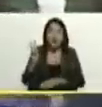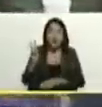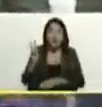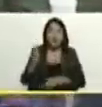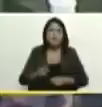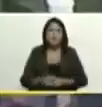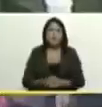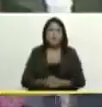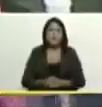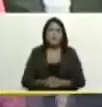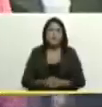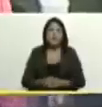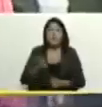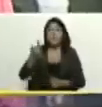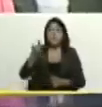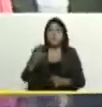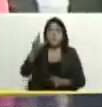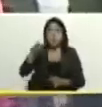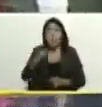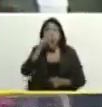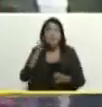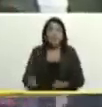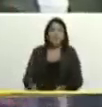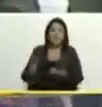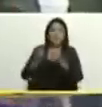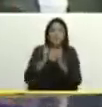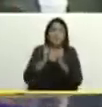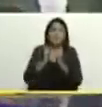El autojuramentado Pedro Carmona Estanga